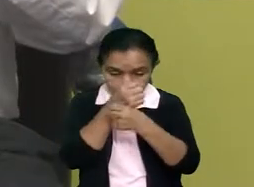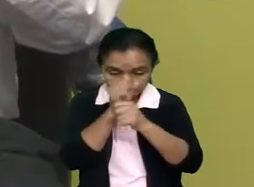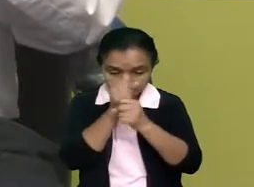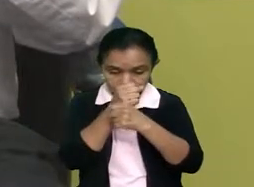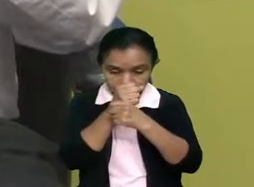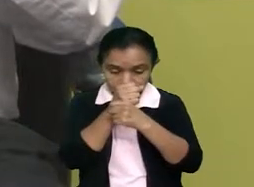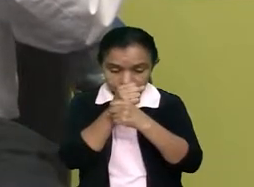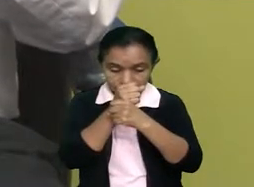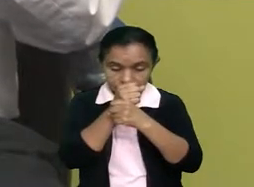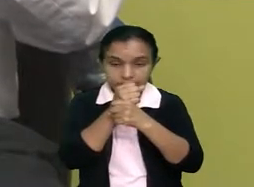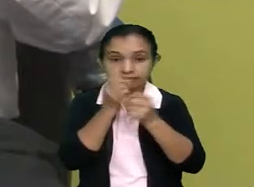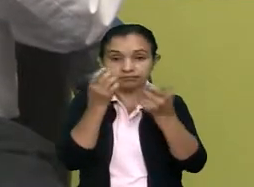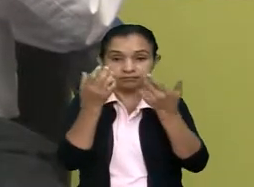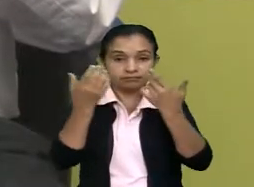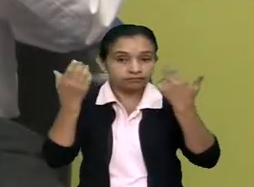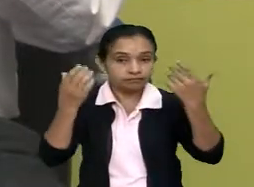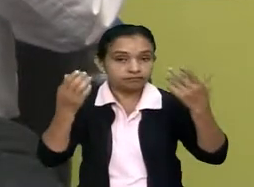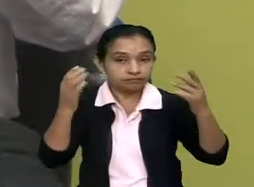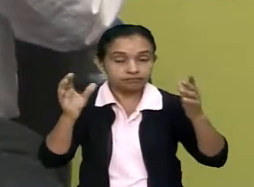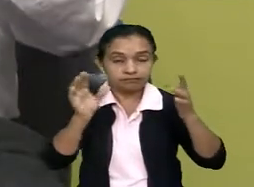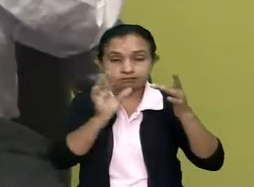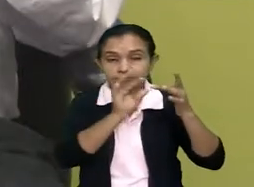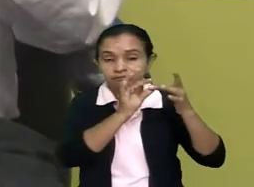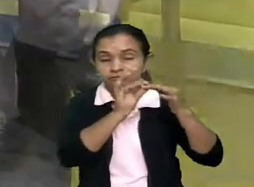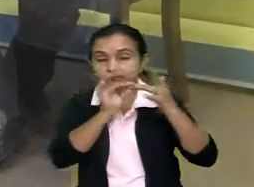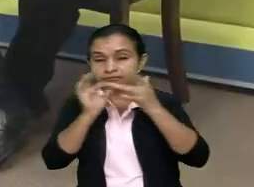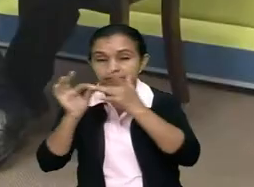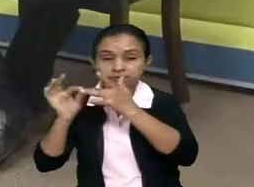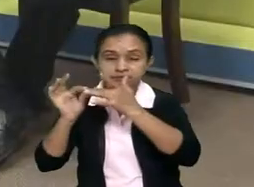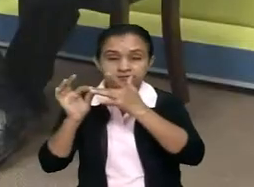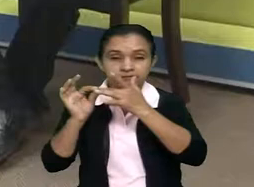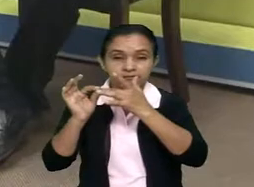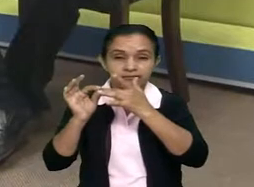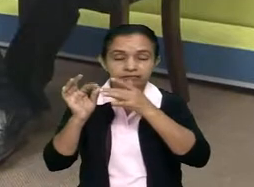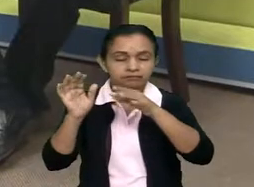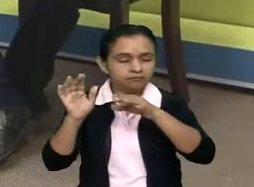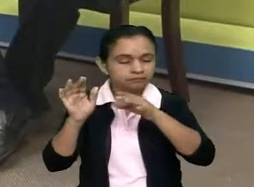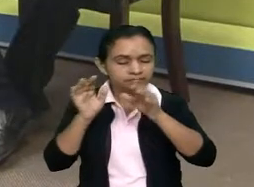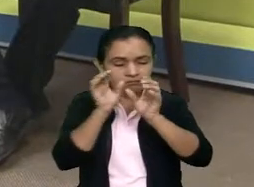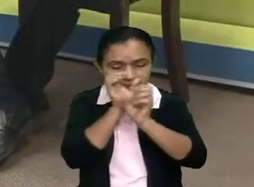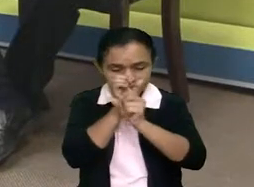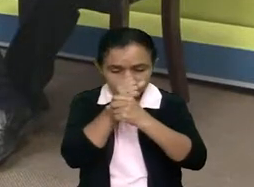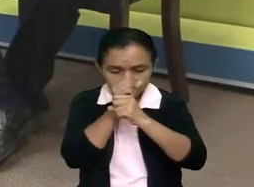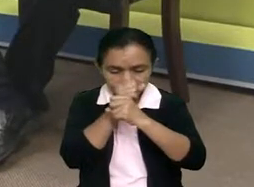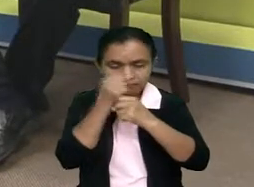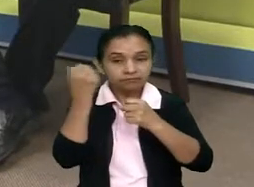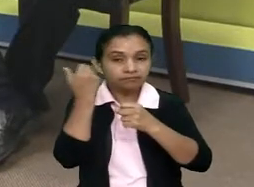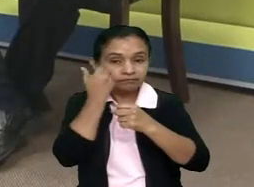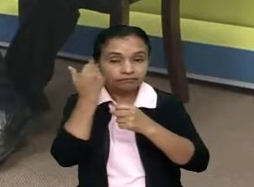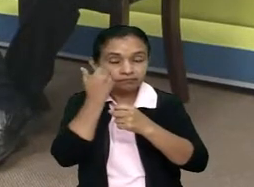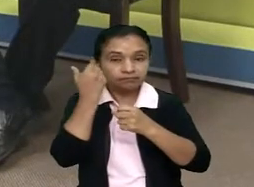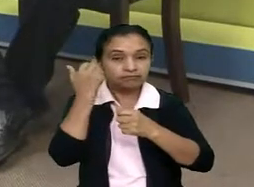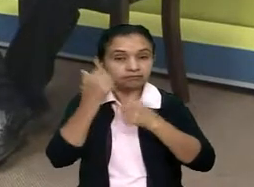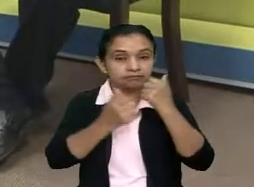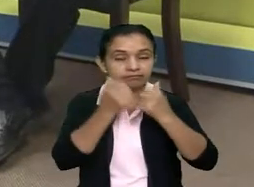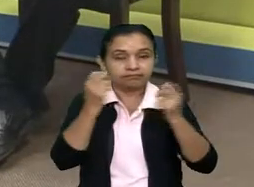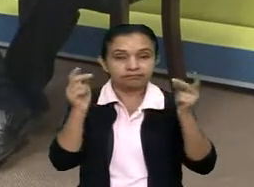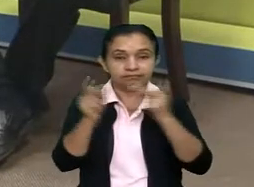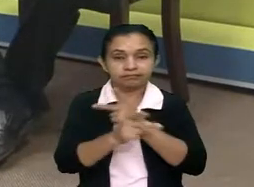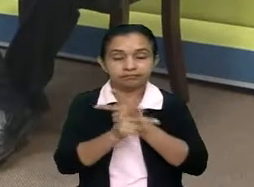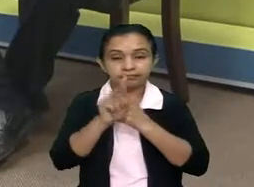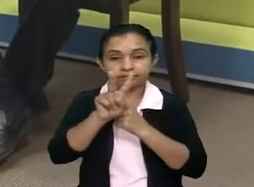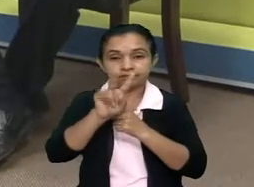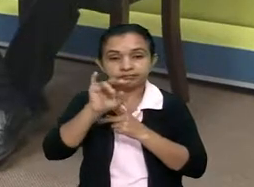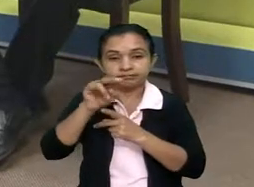equipo de con tecnología de punto de alta sensibilidad para detectar todas estas enfermedades no solamente están hablando el